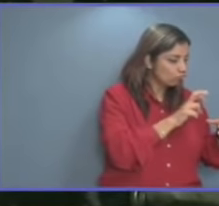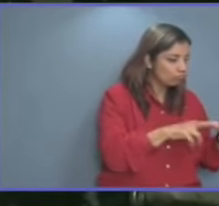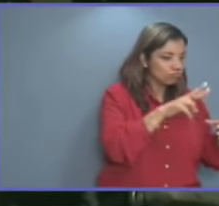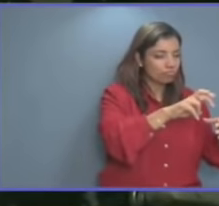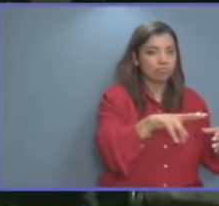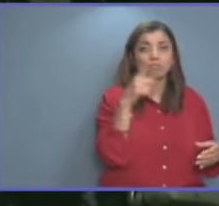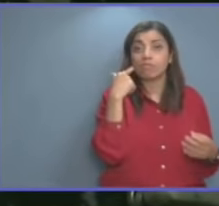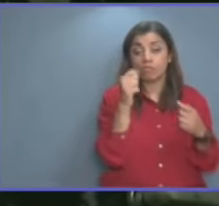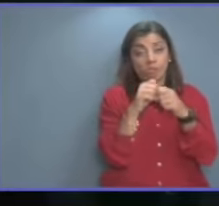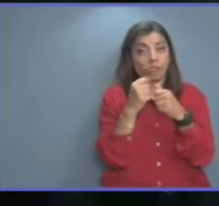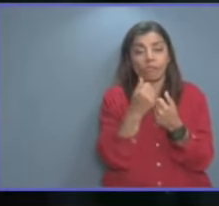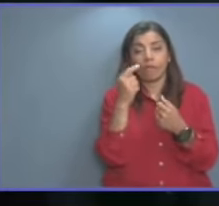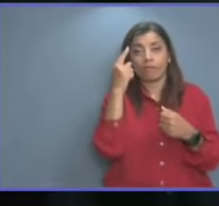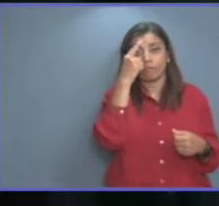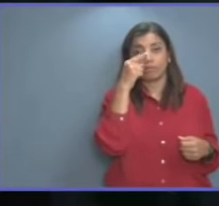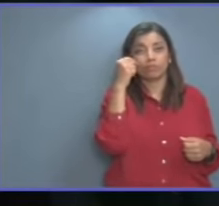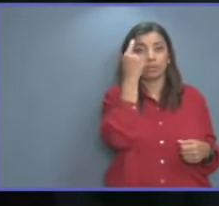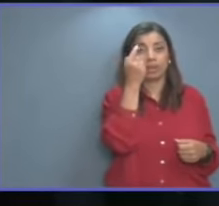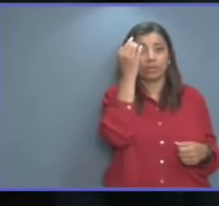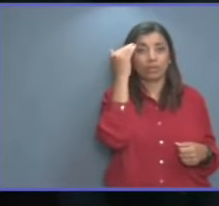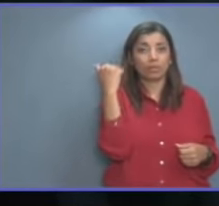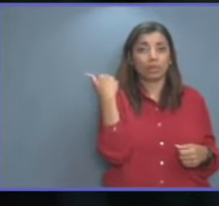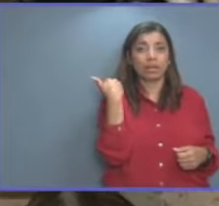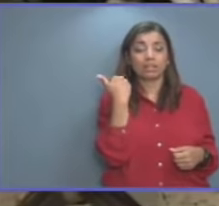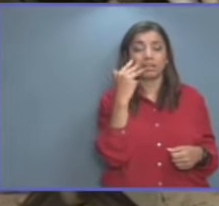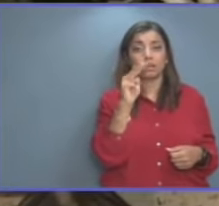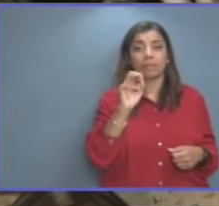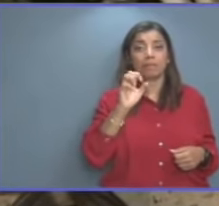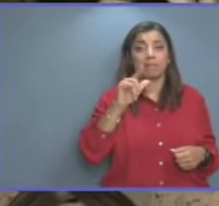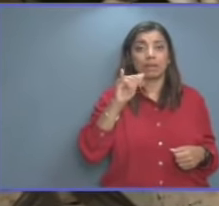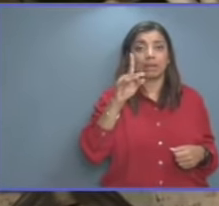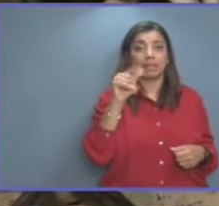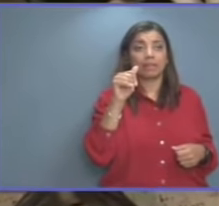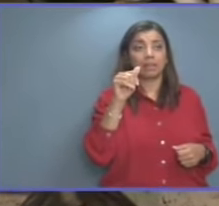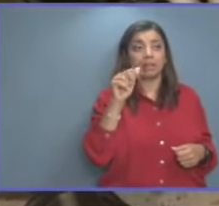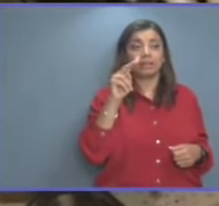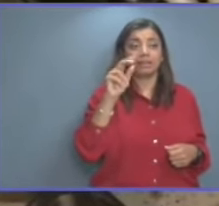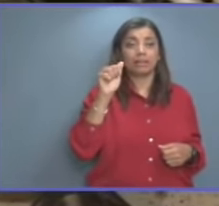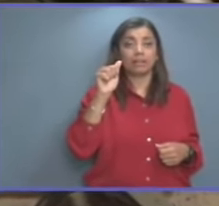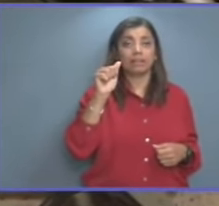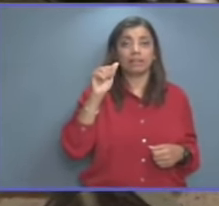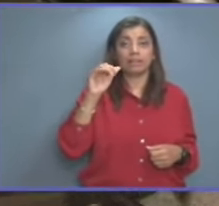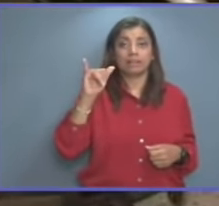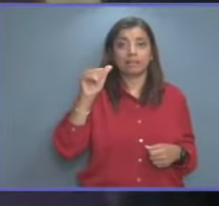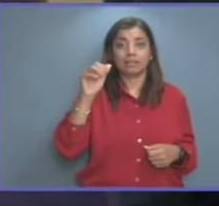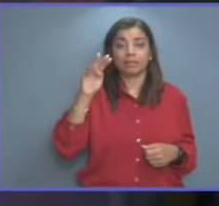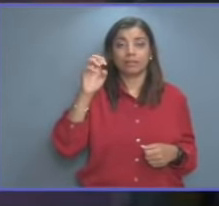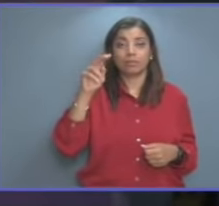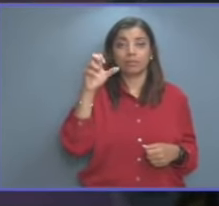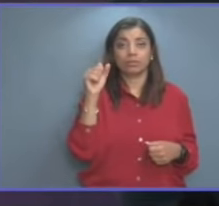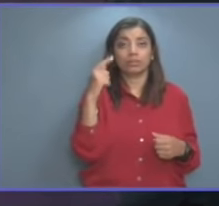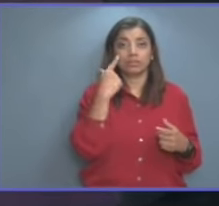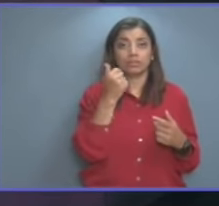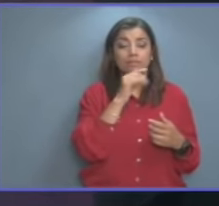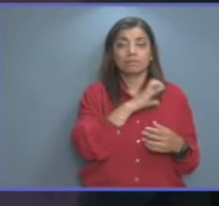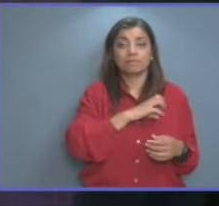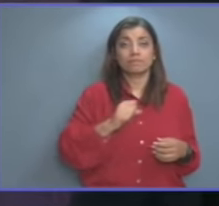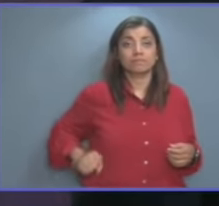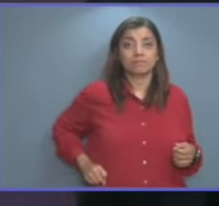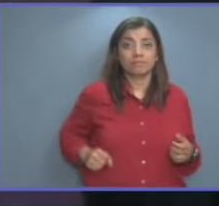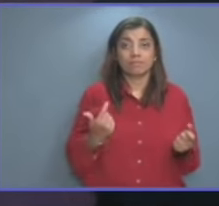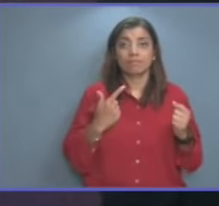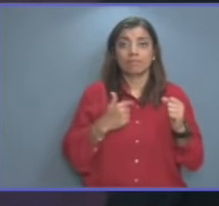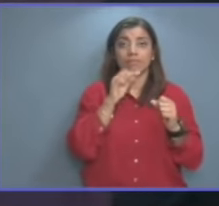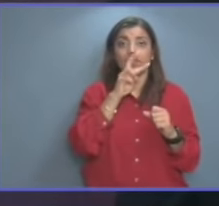asociación movimiento de mujeres mélida anaya montes que recibió medio millón de dólares la asociación de proyectos comunales del salvador que